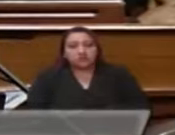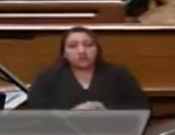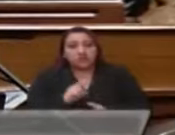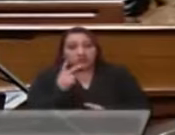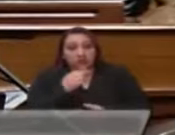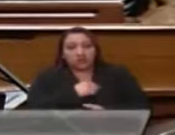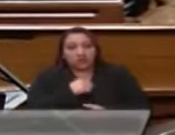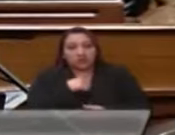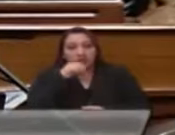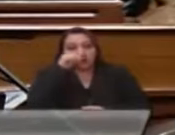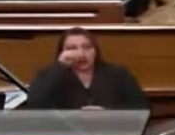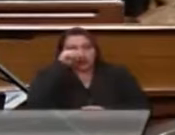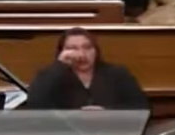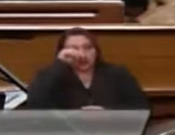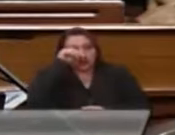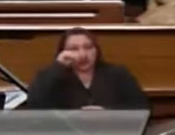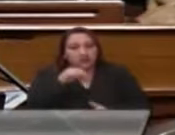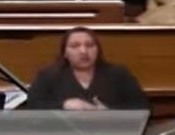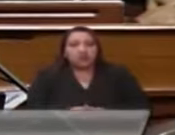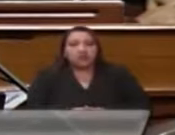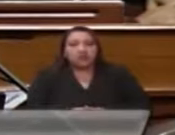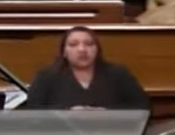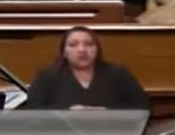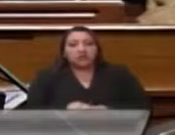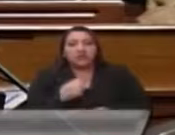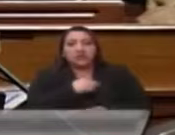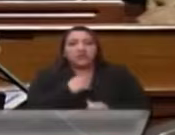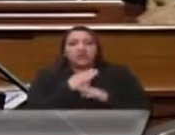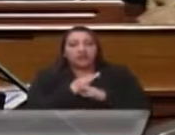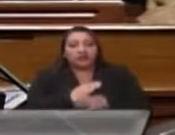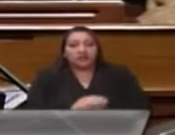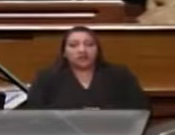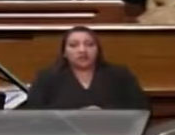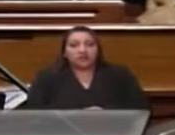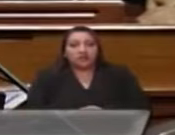Segundo ministerio, Ministerio de Defensa.